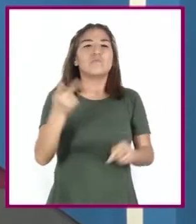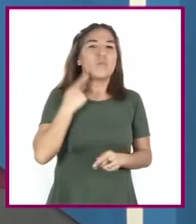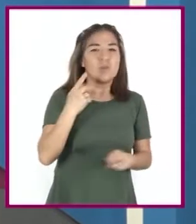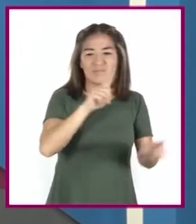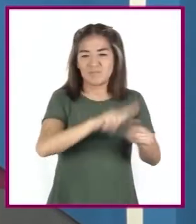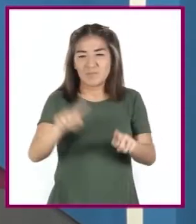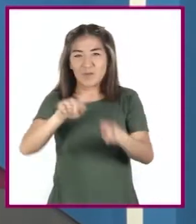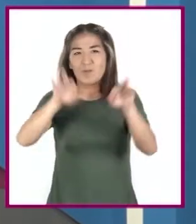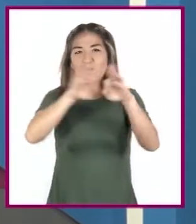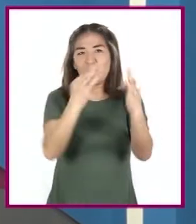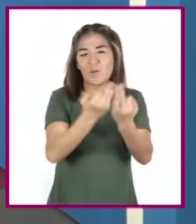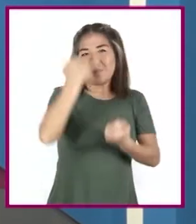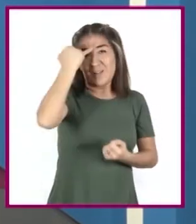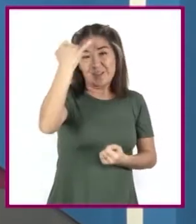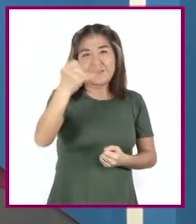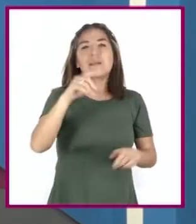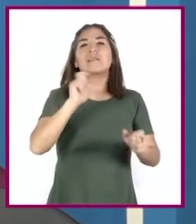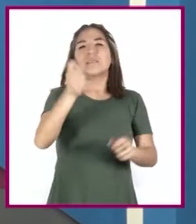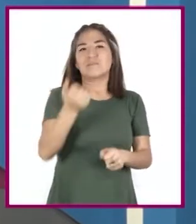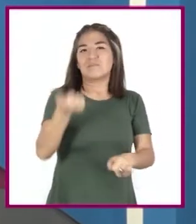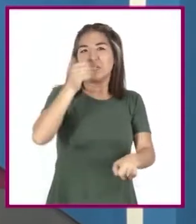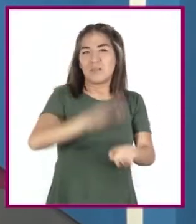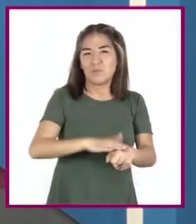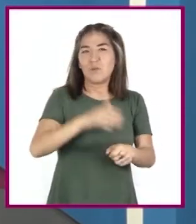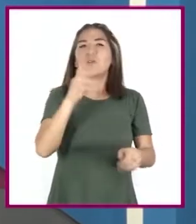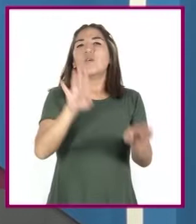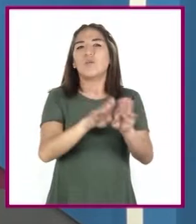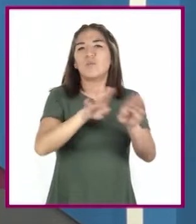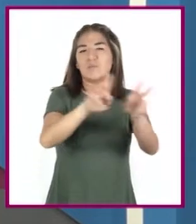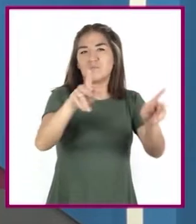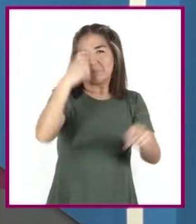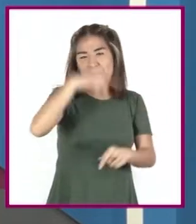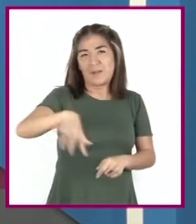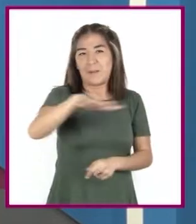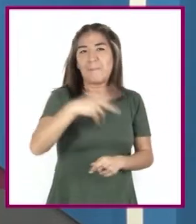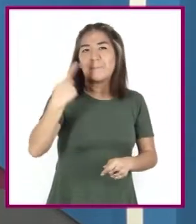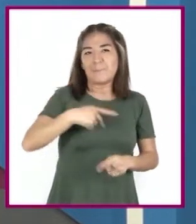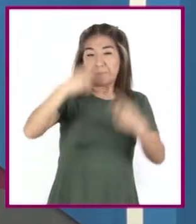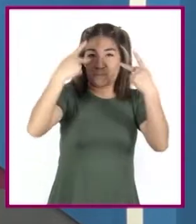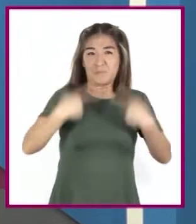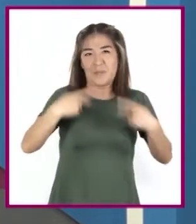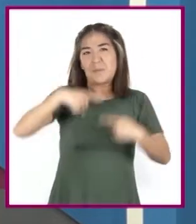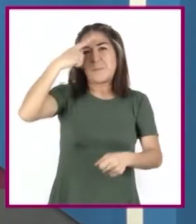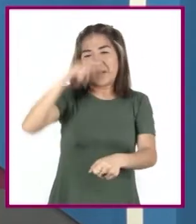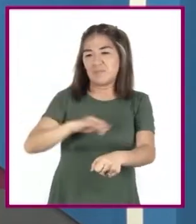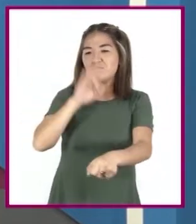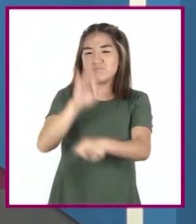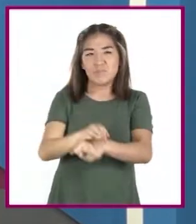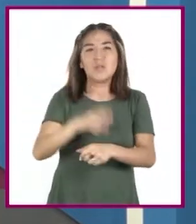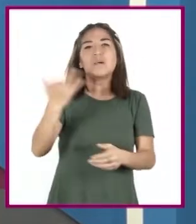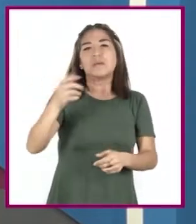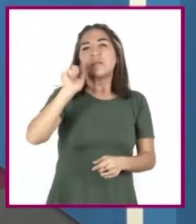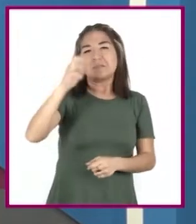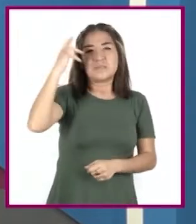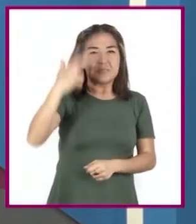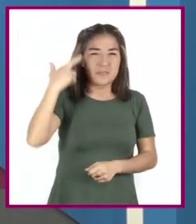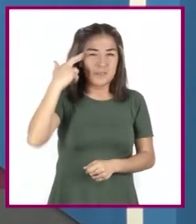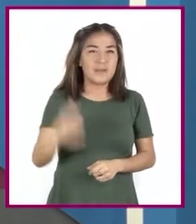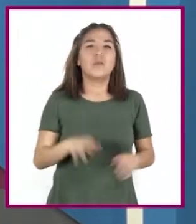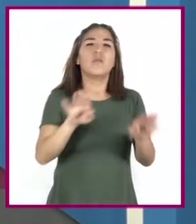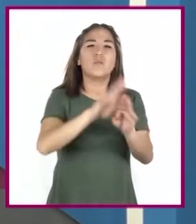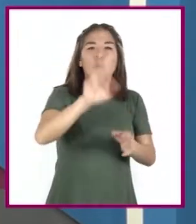concebir y organizar la administración pública. Unos en defensa de la monarquía o de la república,